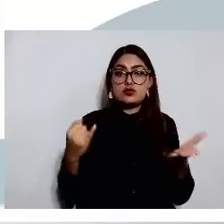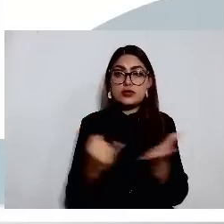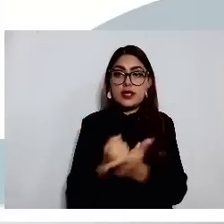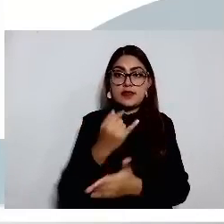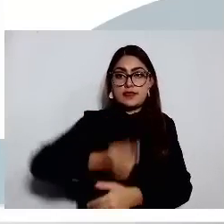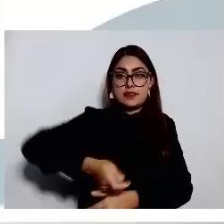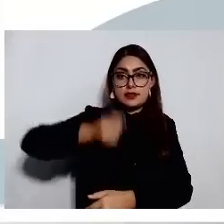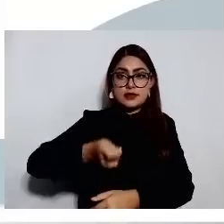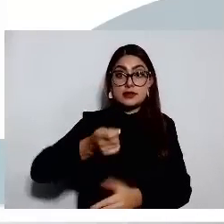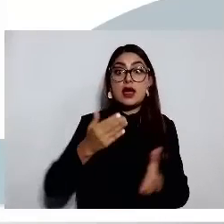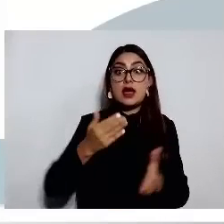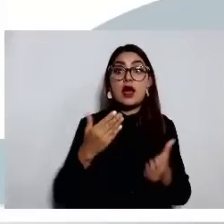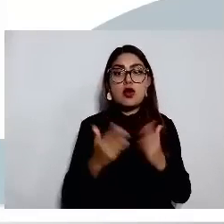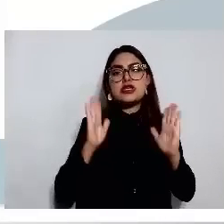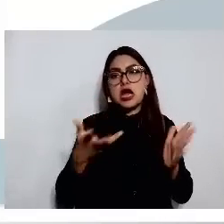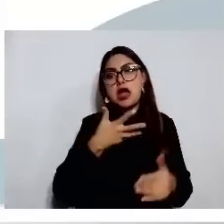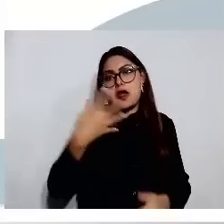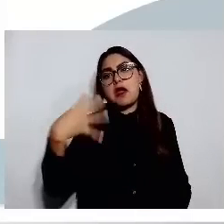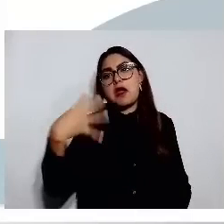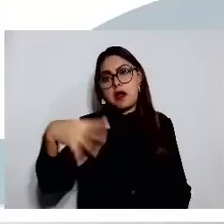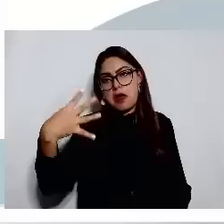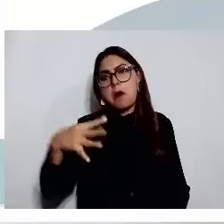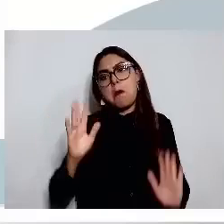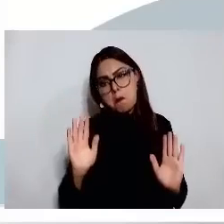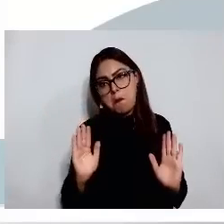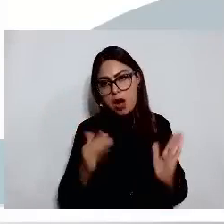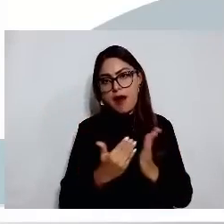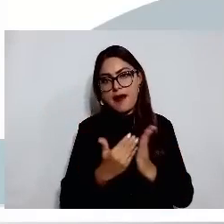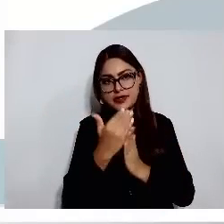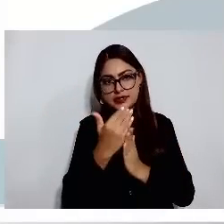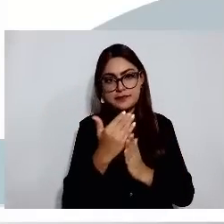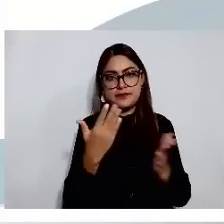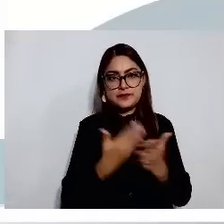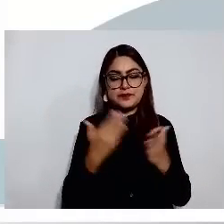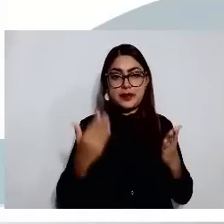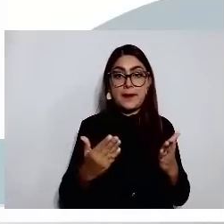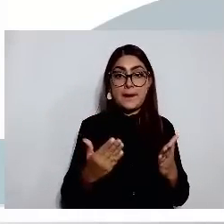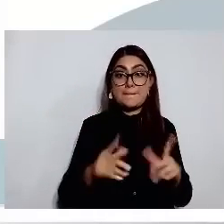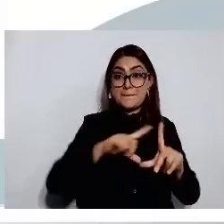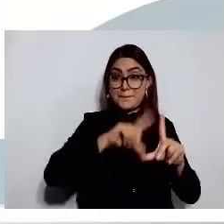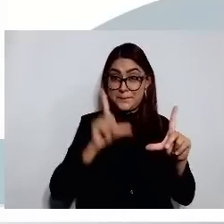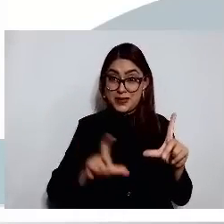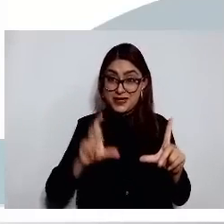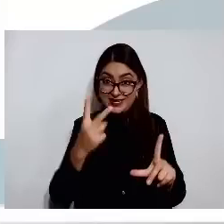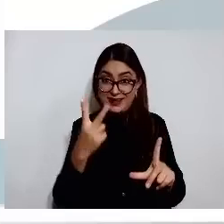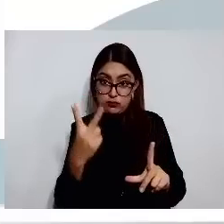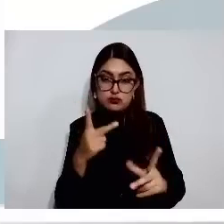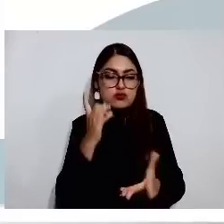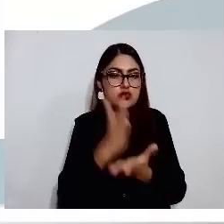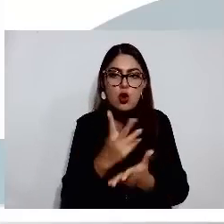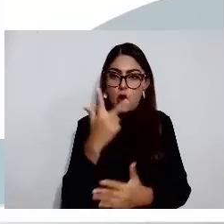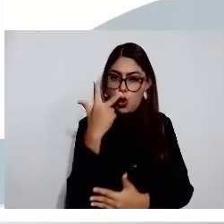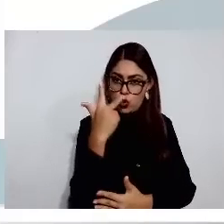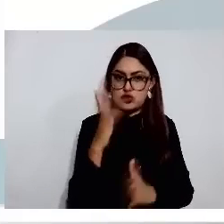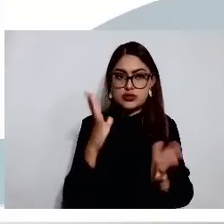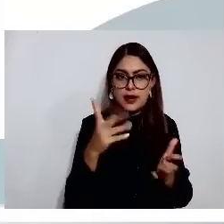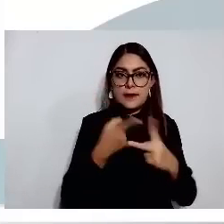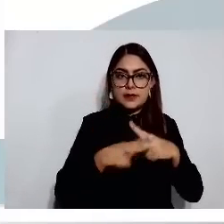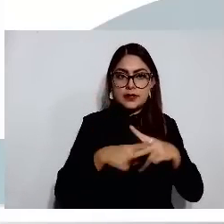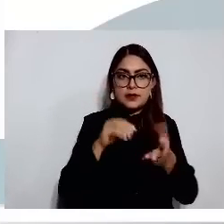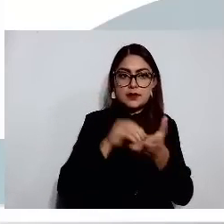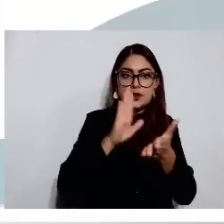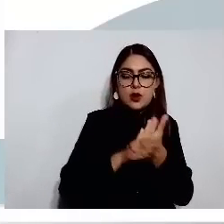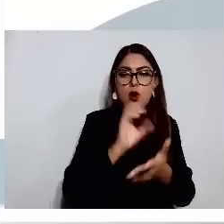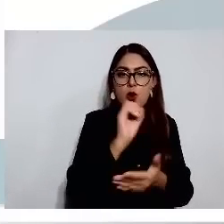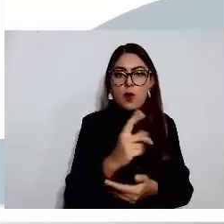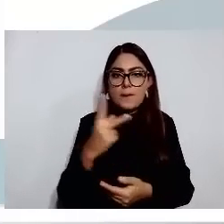avance. 8 poderes judiciales emplean en sus registros de manera indistinta OPs y medidas de protección. Ese es un